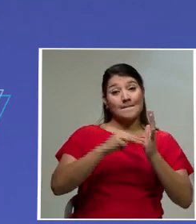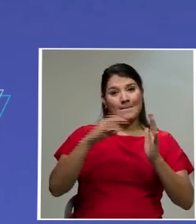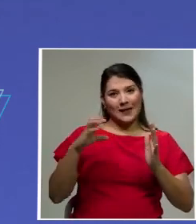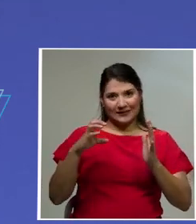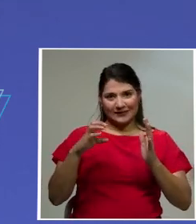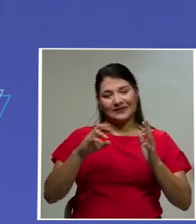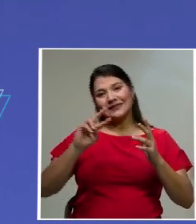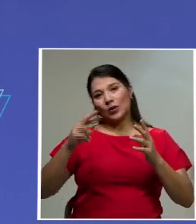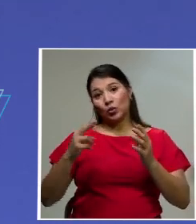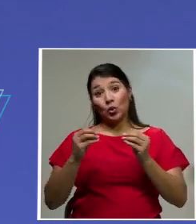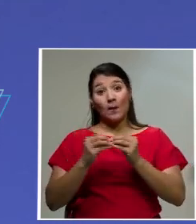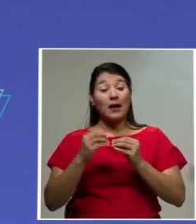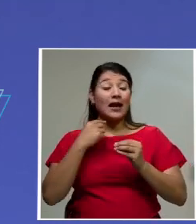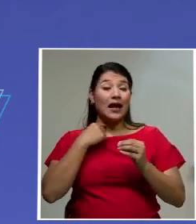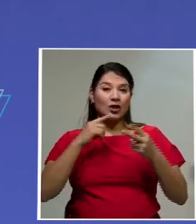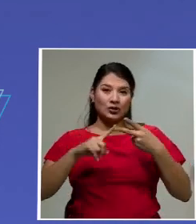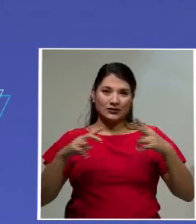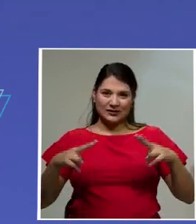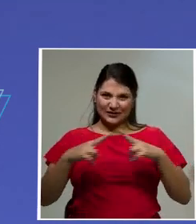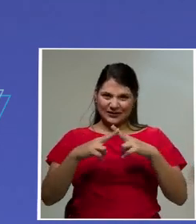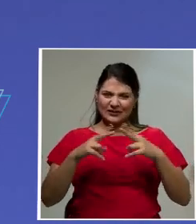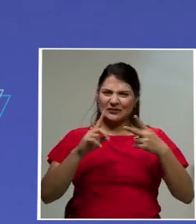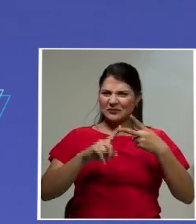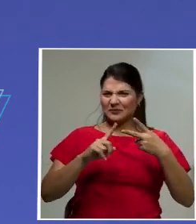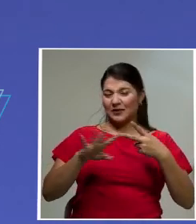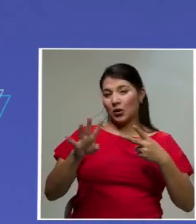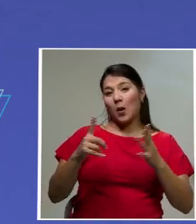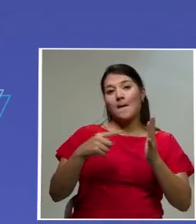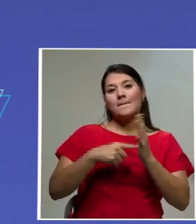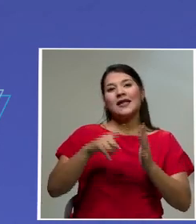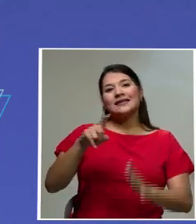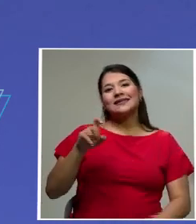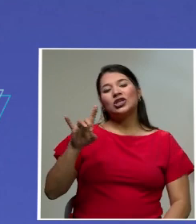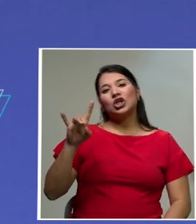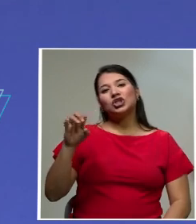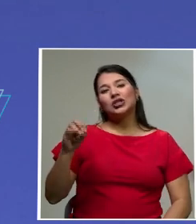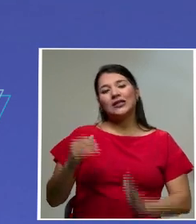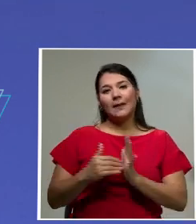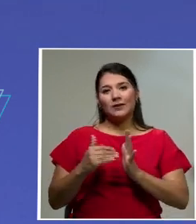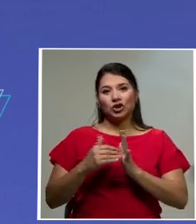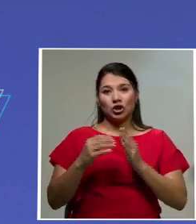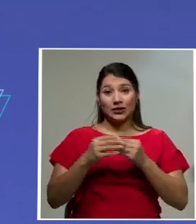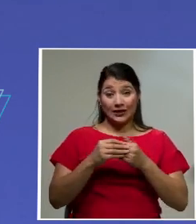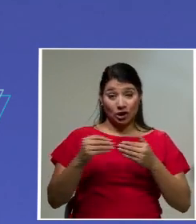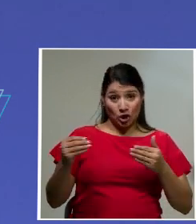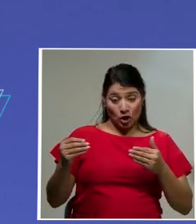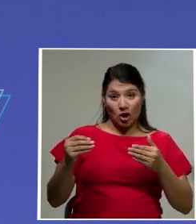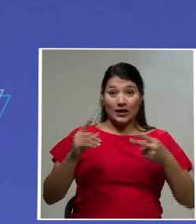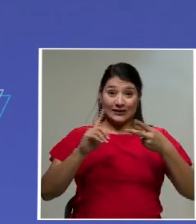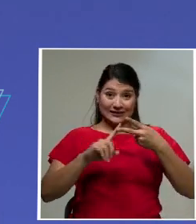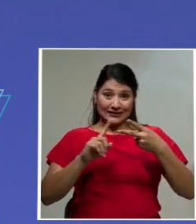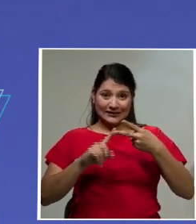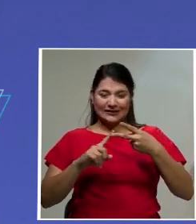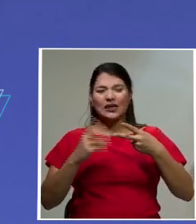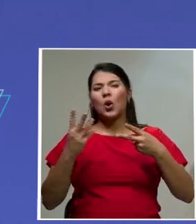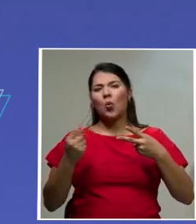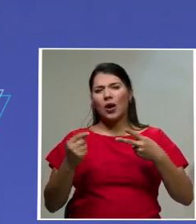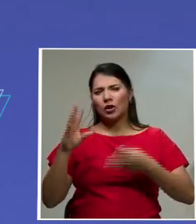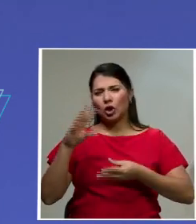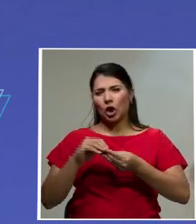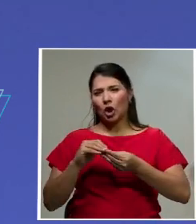Market, el conjunto inglés tiene un valor cercano a los 1.180 millones de dólares, mientras que los jugadores del PSG valen en